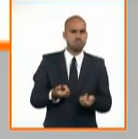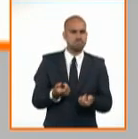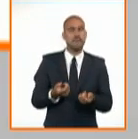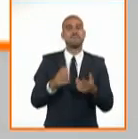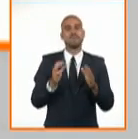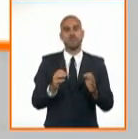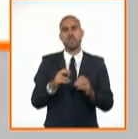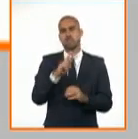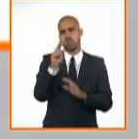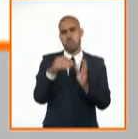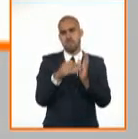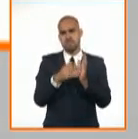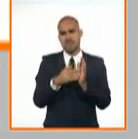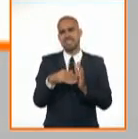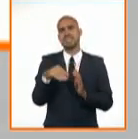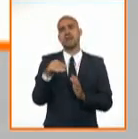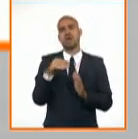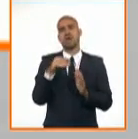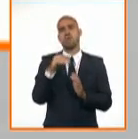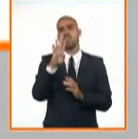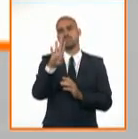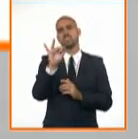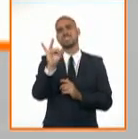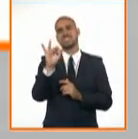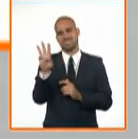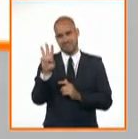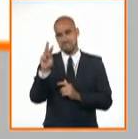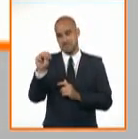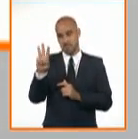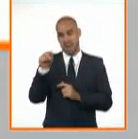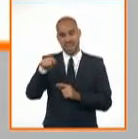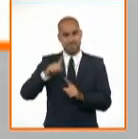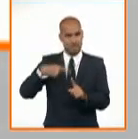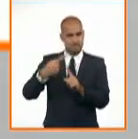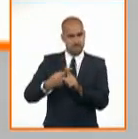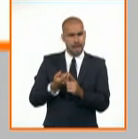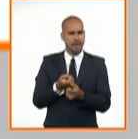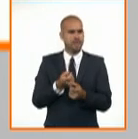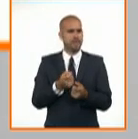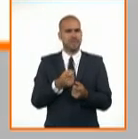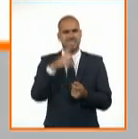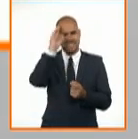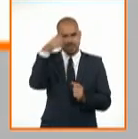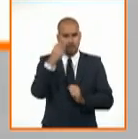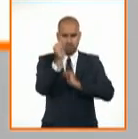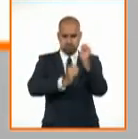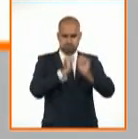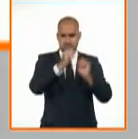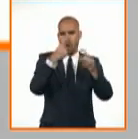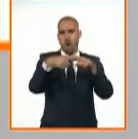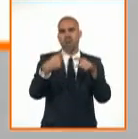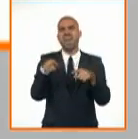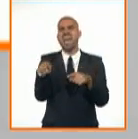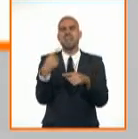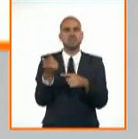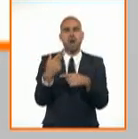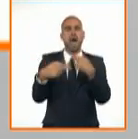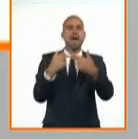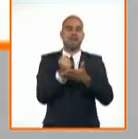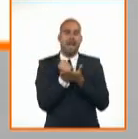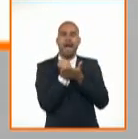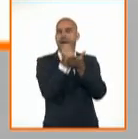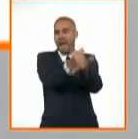de agua de potencia instalada en el gas en hidroeléctrica en los motores de generación full la generación móvil la eólica